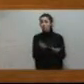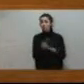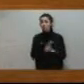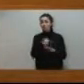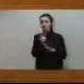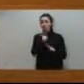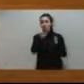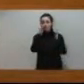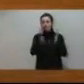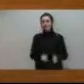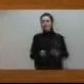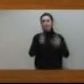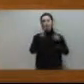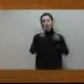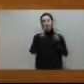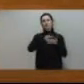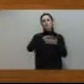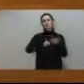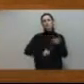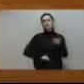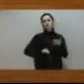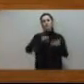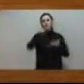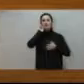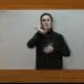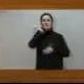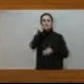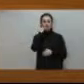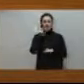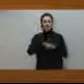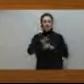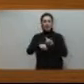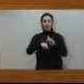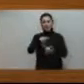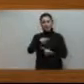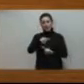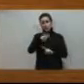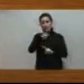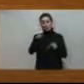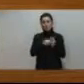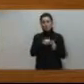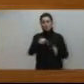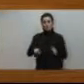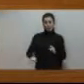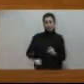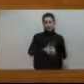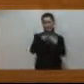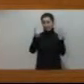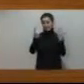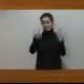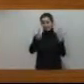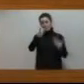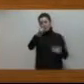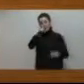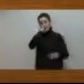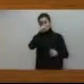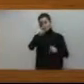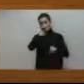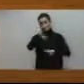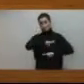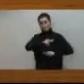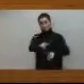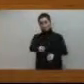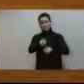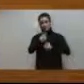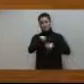8 escritos de queja para que en febrero de 2016 ustedes nos remitan unos informes que son en